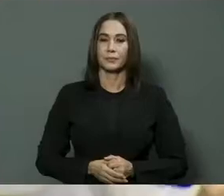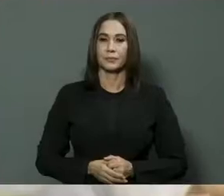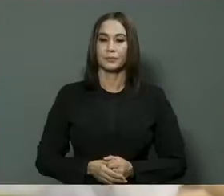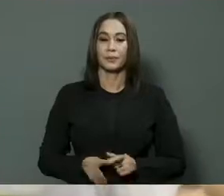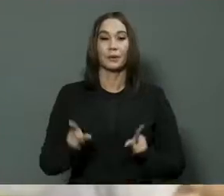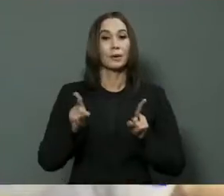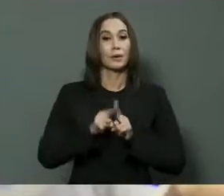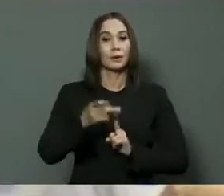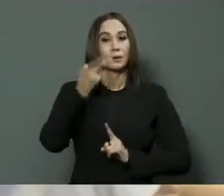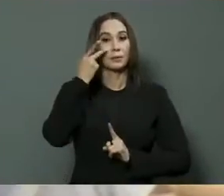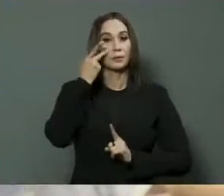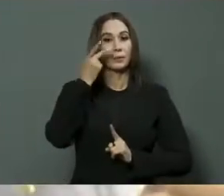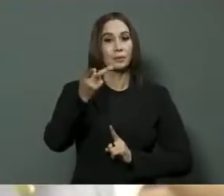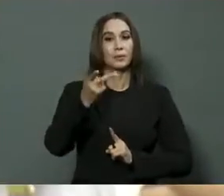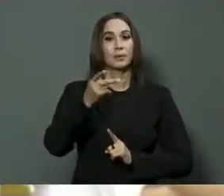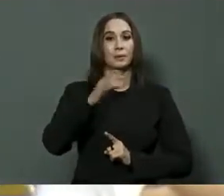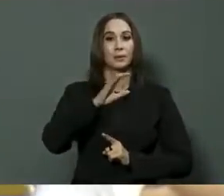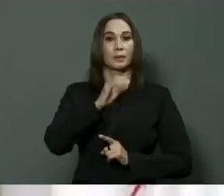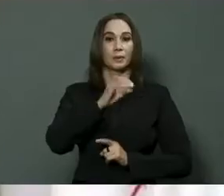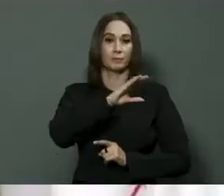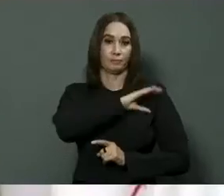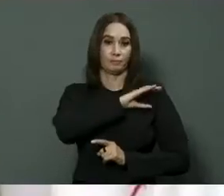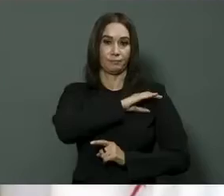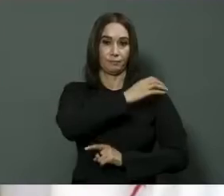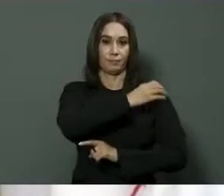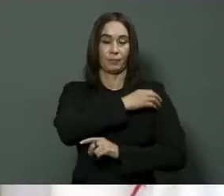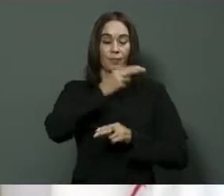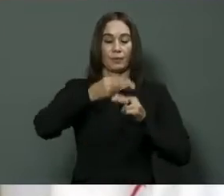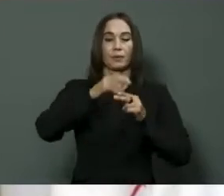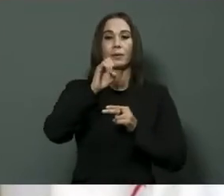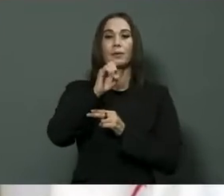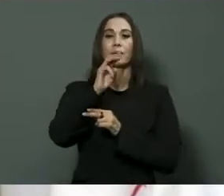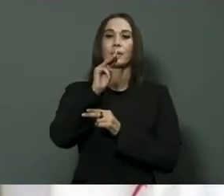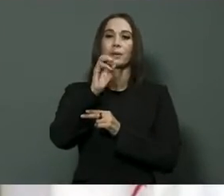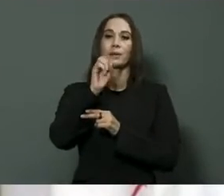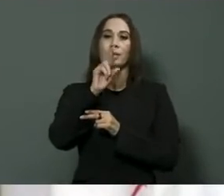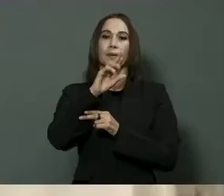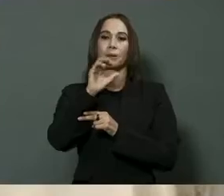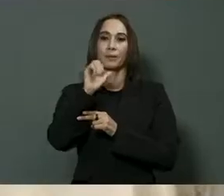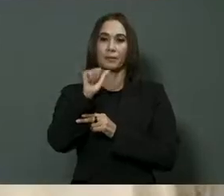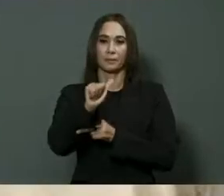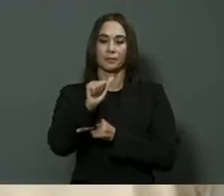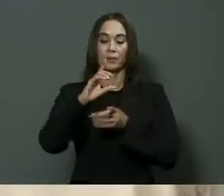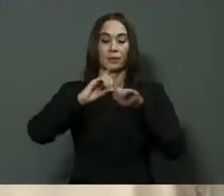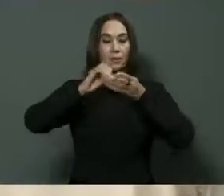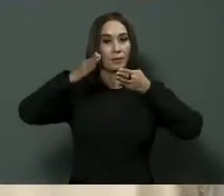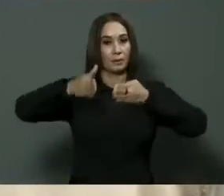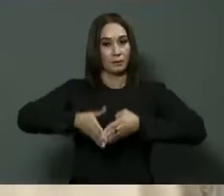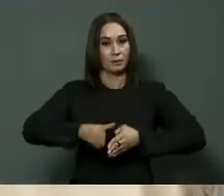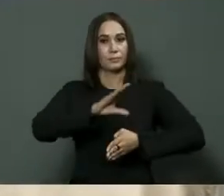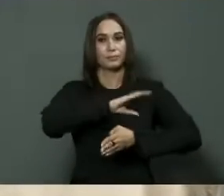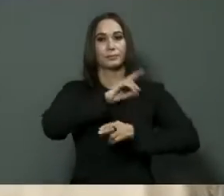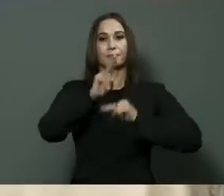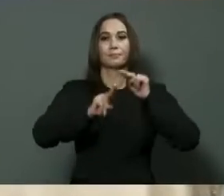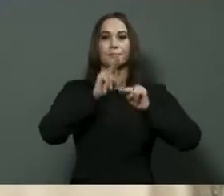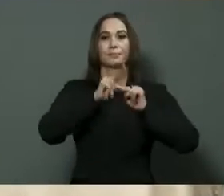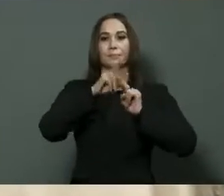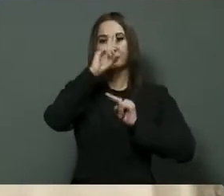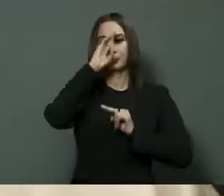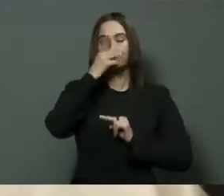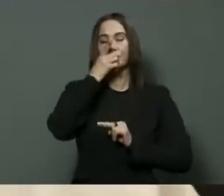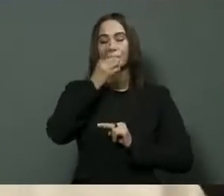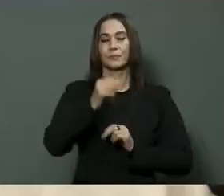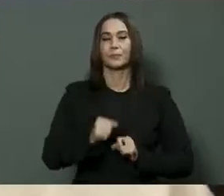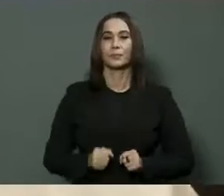Vamos a escuchar ahora al mayor general Edward Sánchez González, director de la Policía Nacional de la